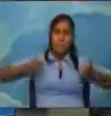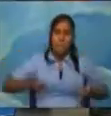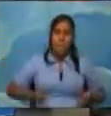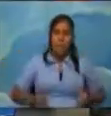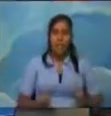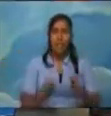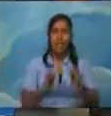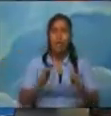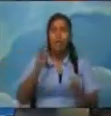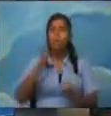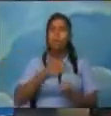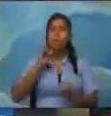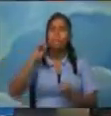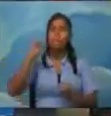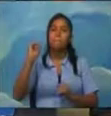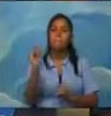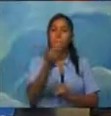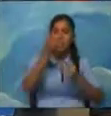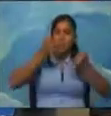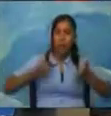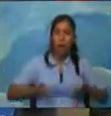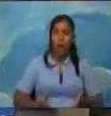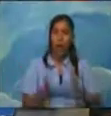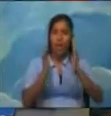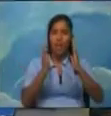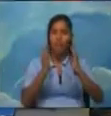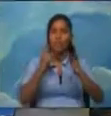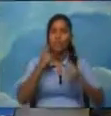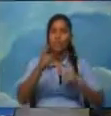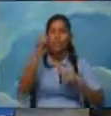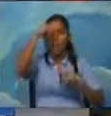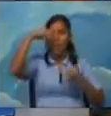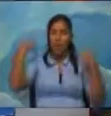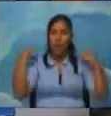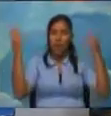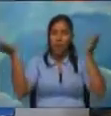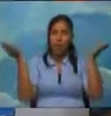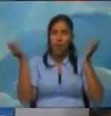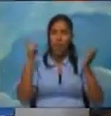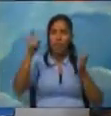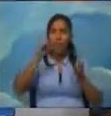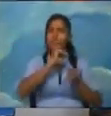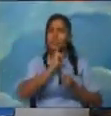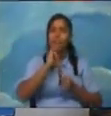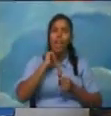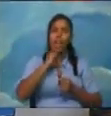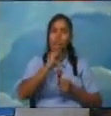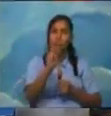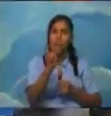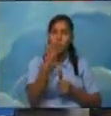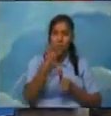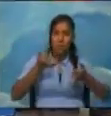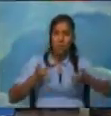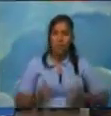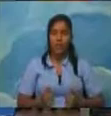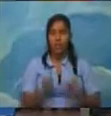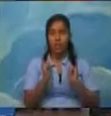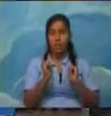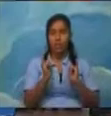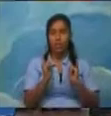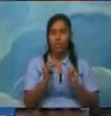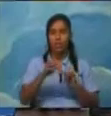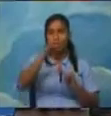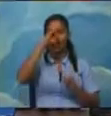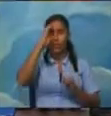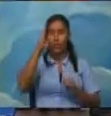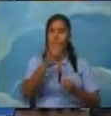mi primogénito. Dígale a faraón que Israel es mi primer hijo, mi primogénito.